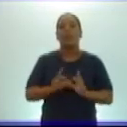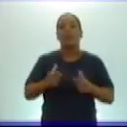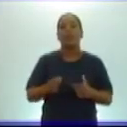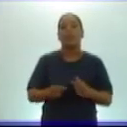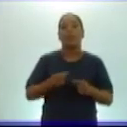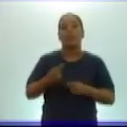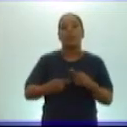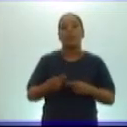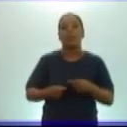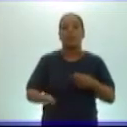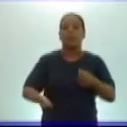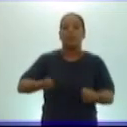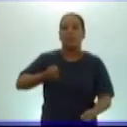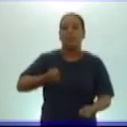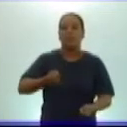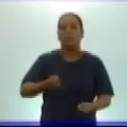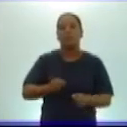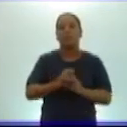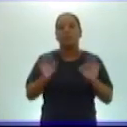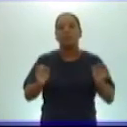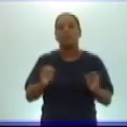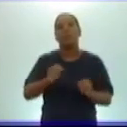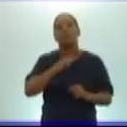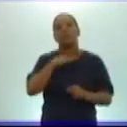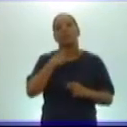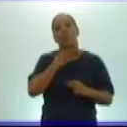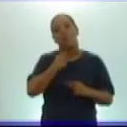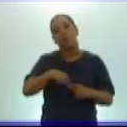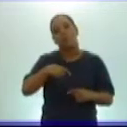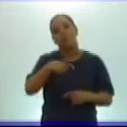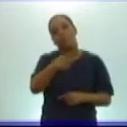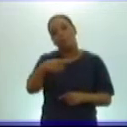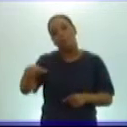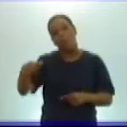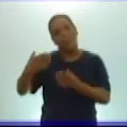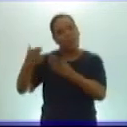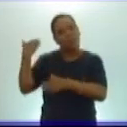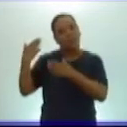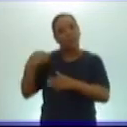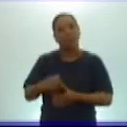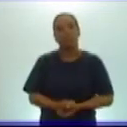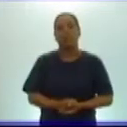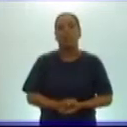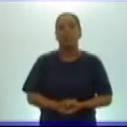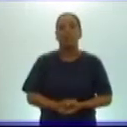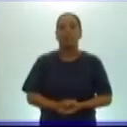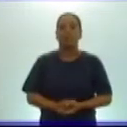explicamos en los ejemplos anteriores.